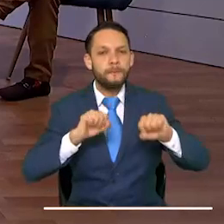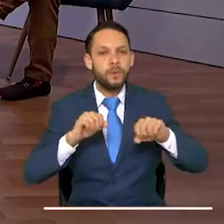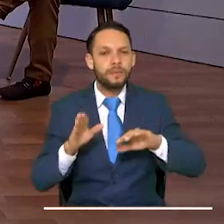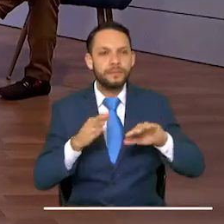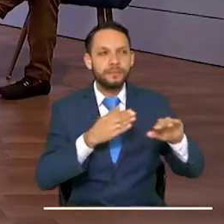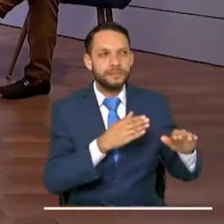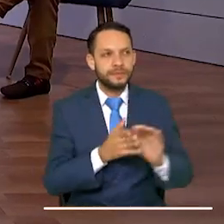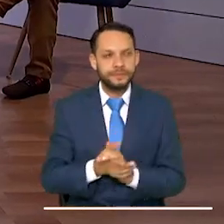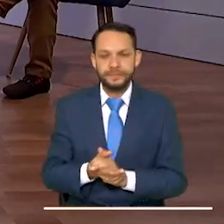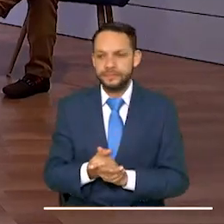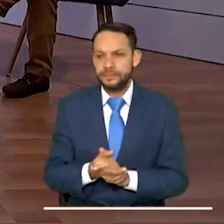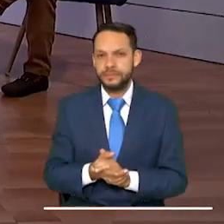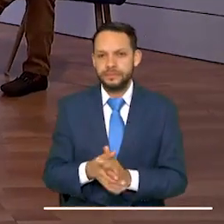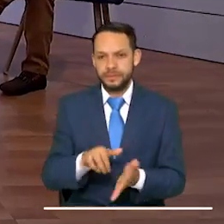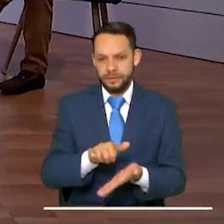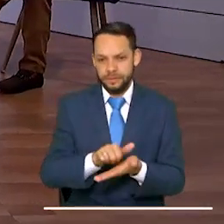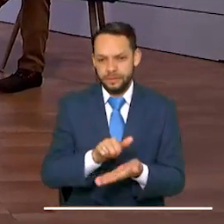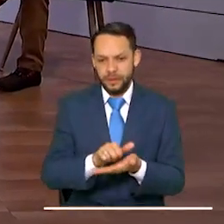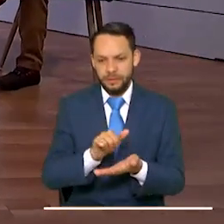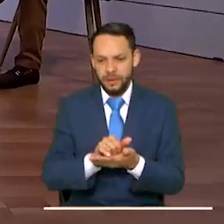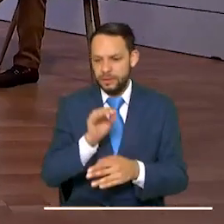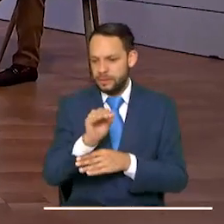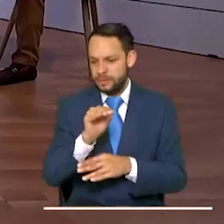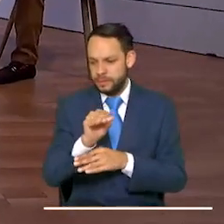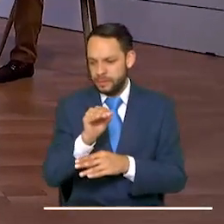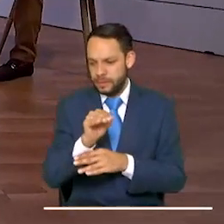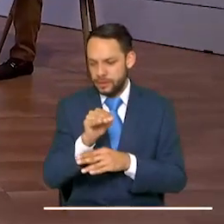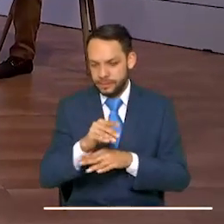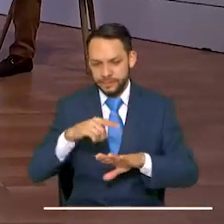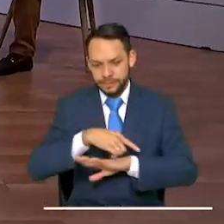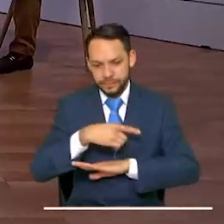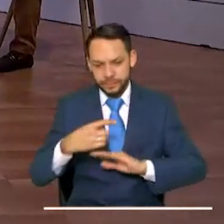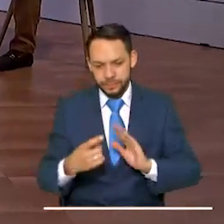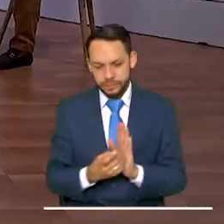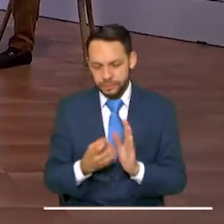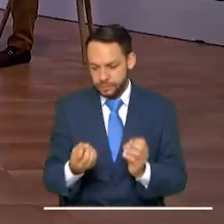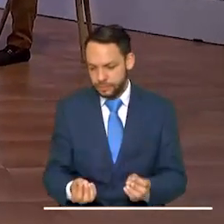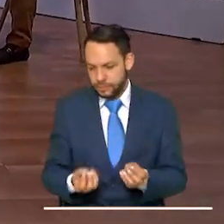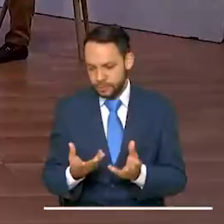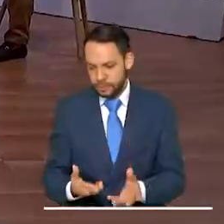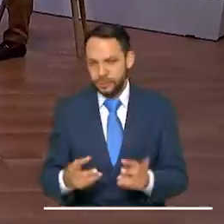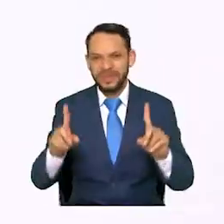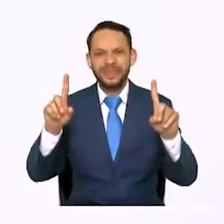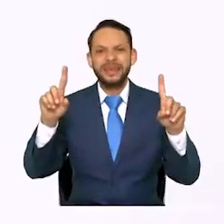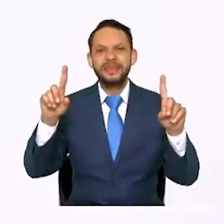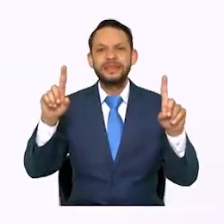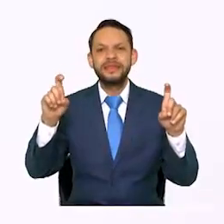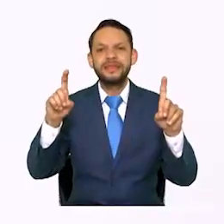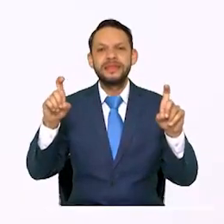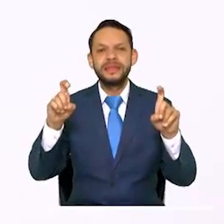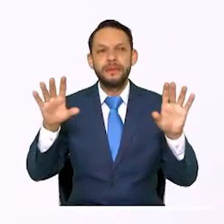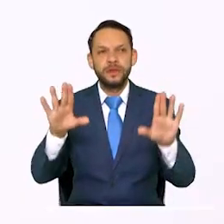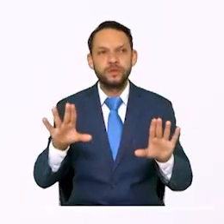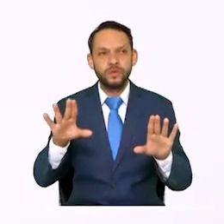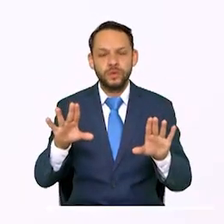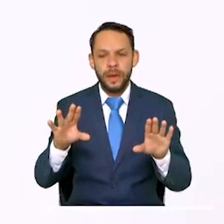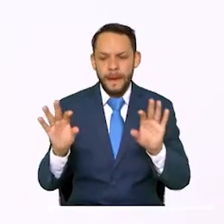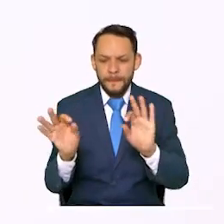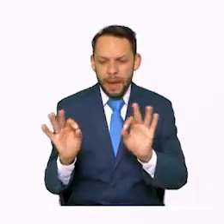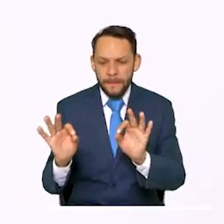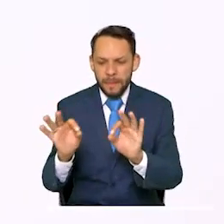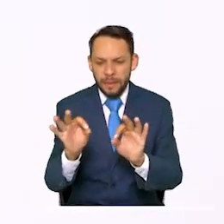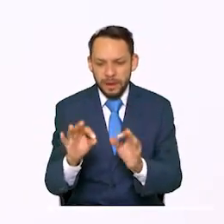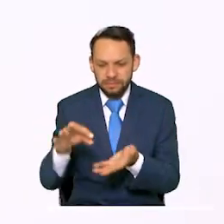Yo creo que ahí, y lo decía muy bien Otto, el tema de la dosificación es supremamente